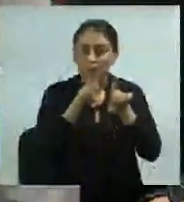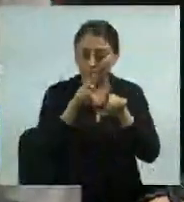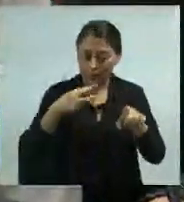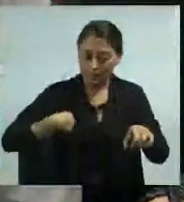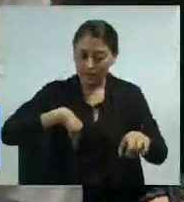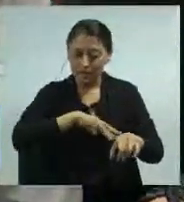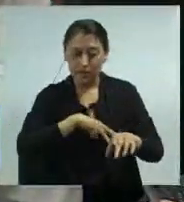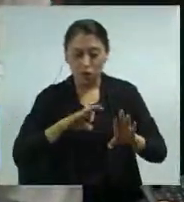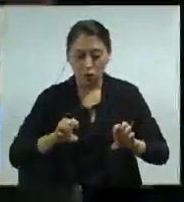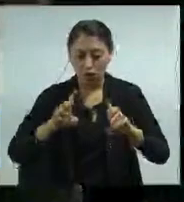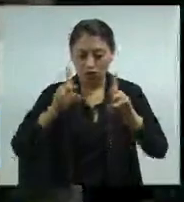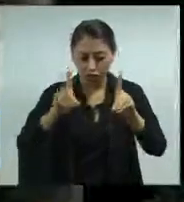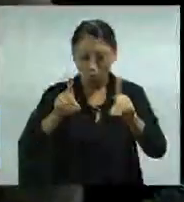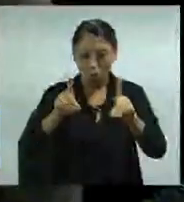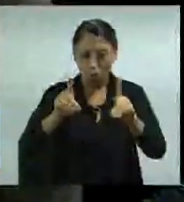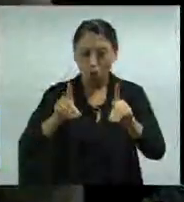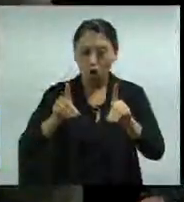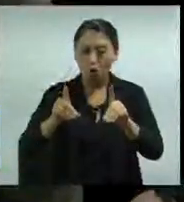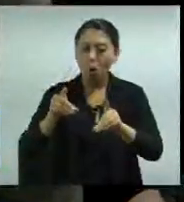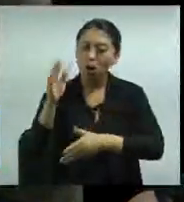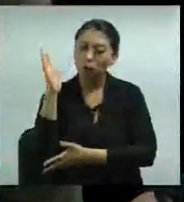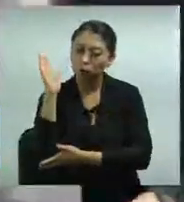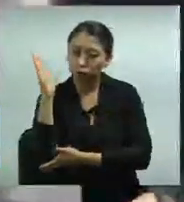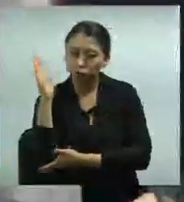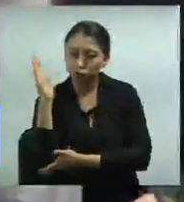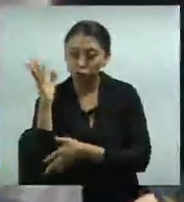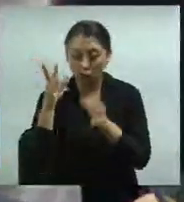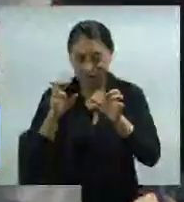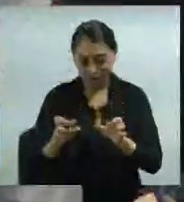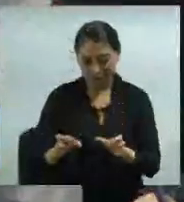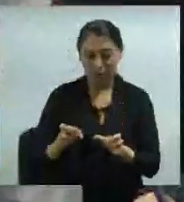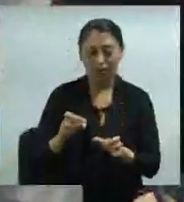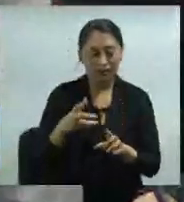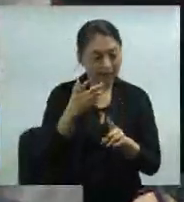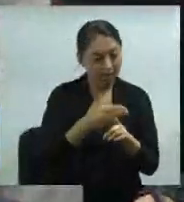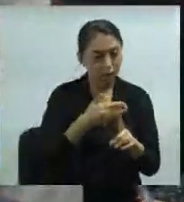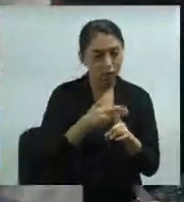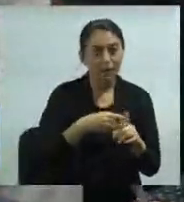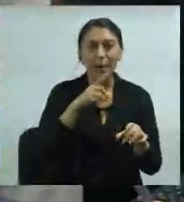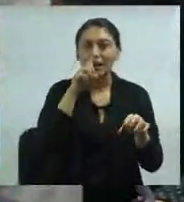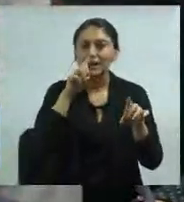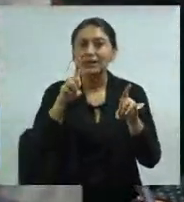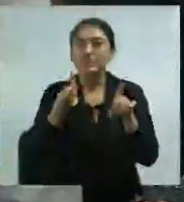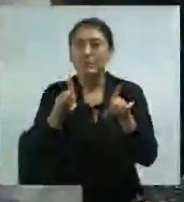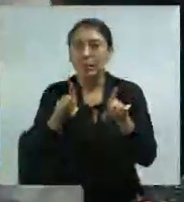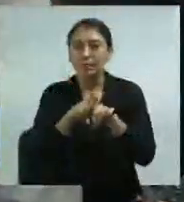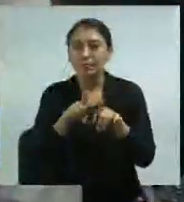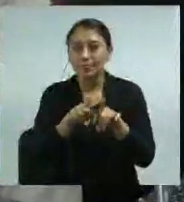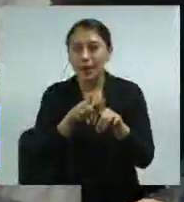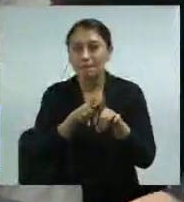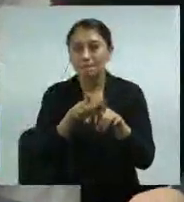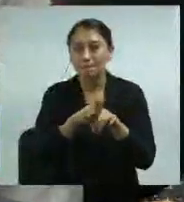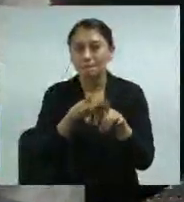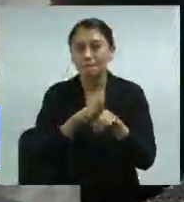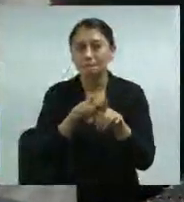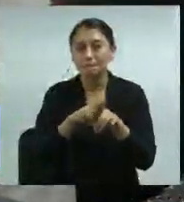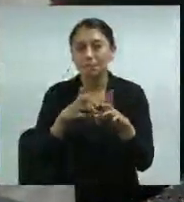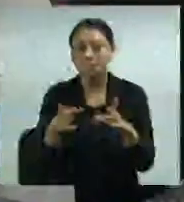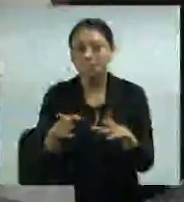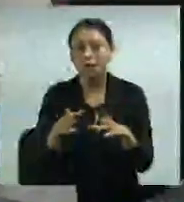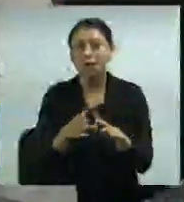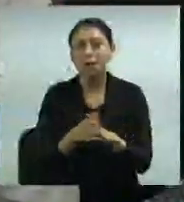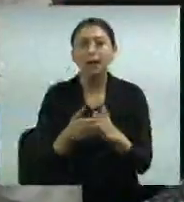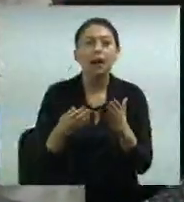concientizar a las personas de ese problema. Y también hay pirómanos, ya lo dijo alguien por ahí. Alguien le